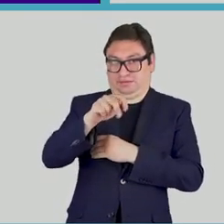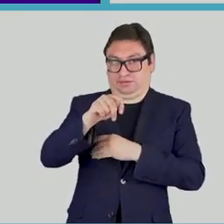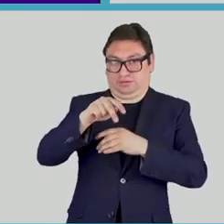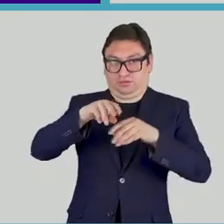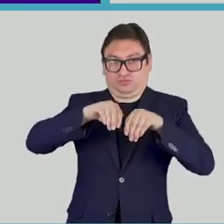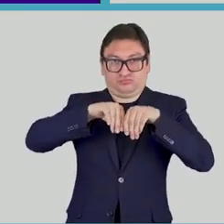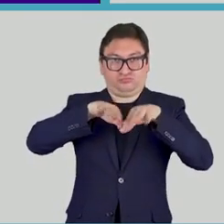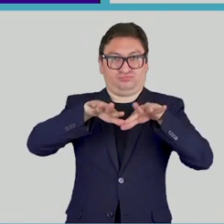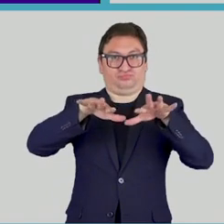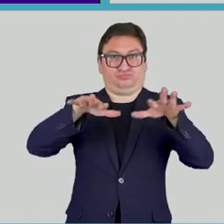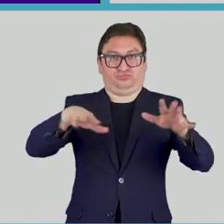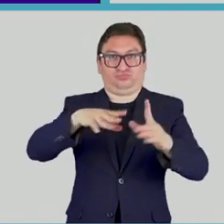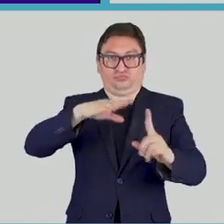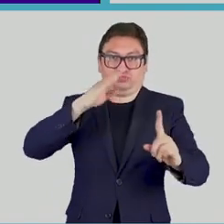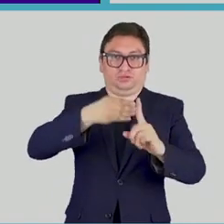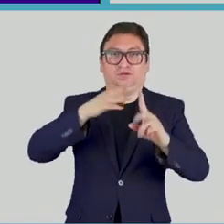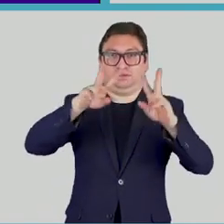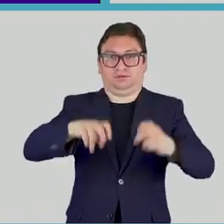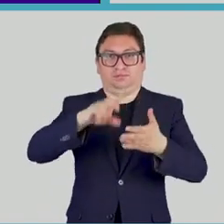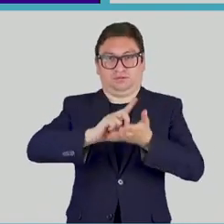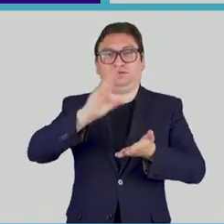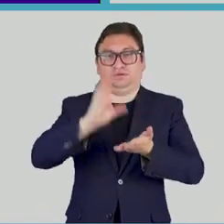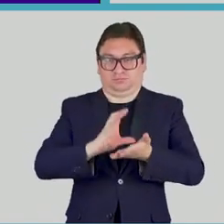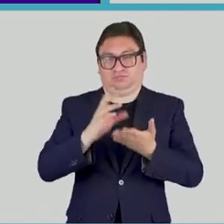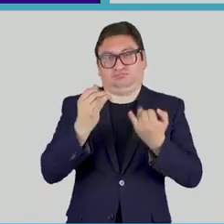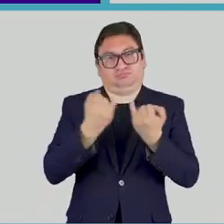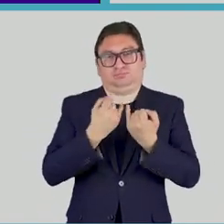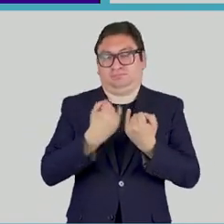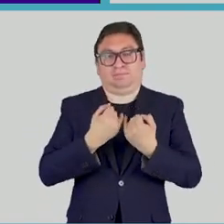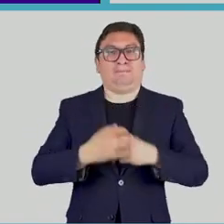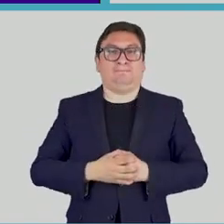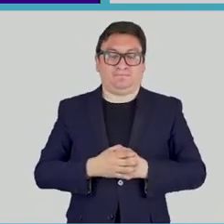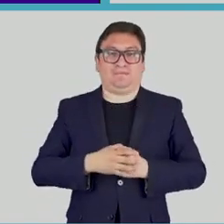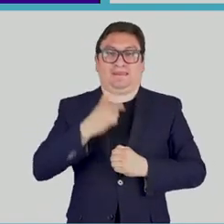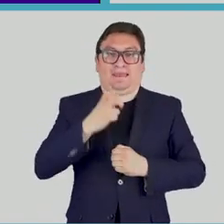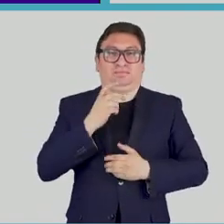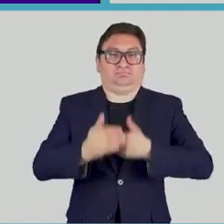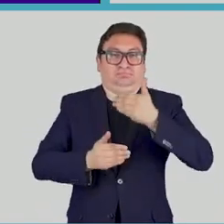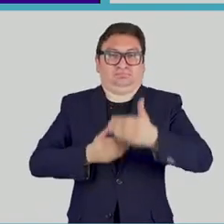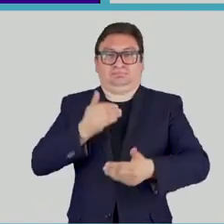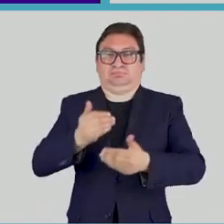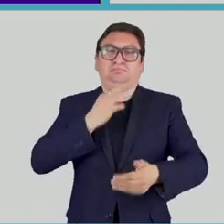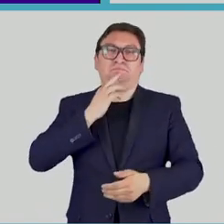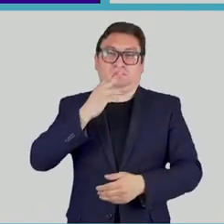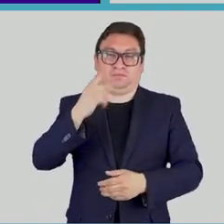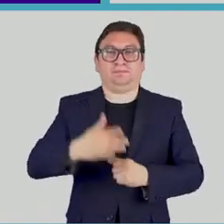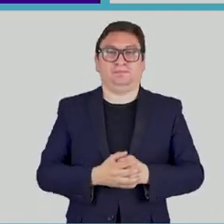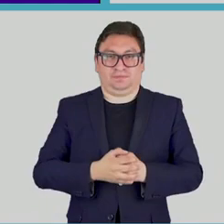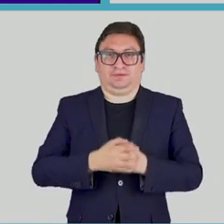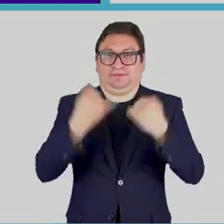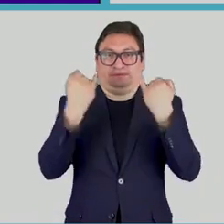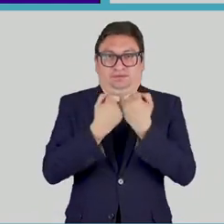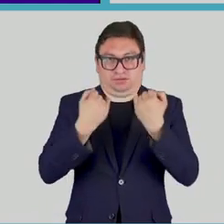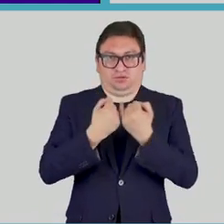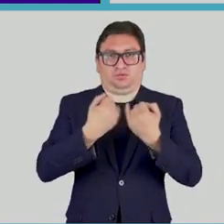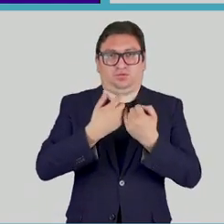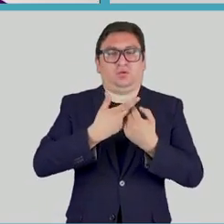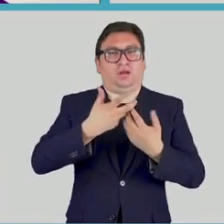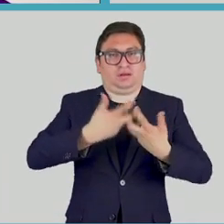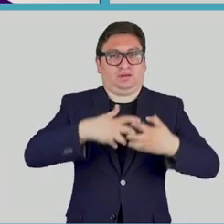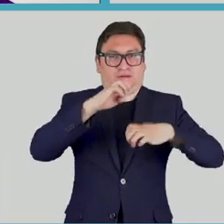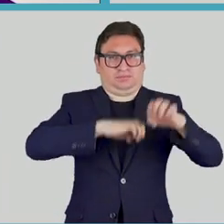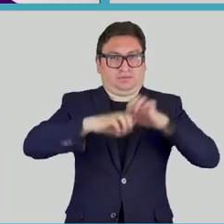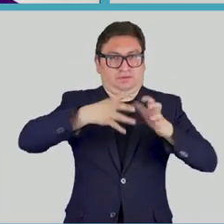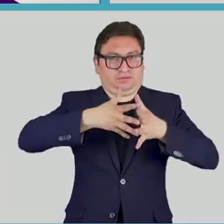virtual dedicado exclusivamente a los temas de la discapacidad es como que un avance que por ahí tenemos incluso las grandes